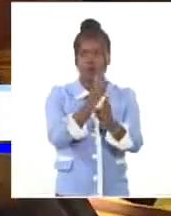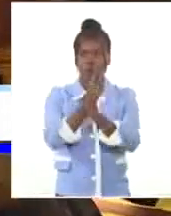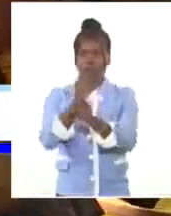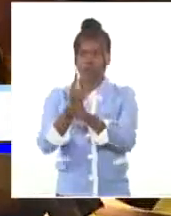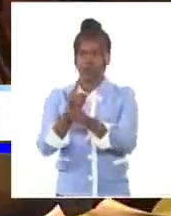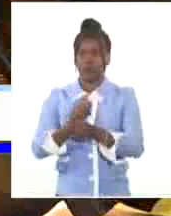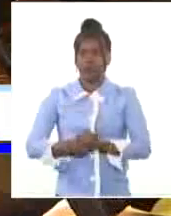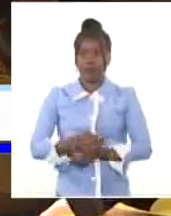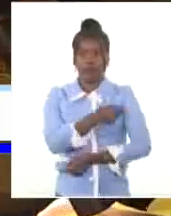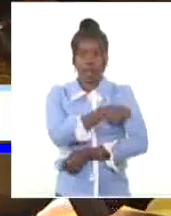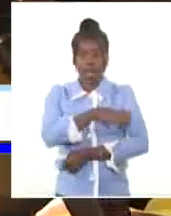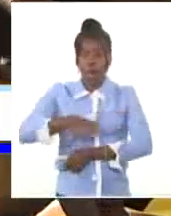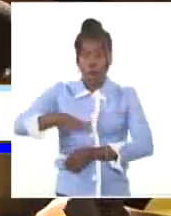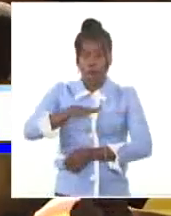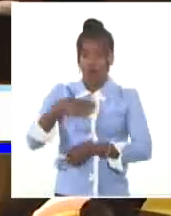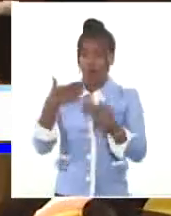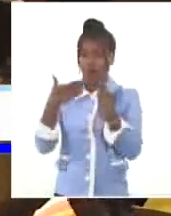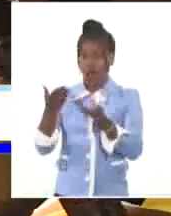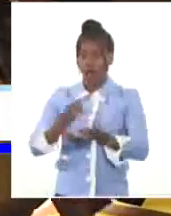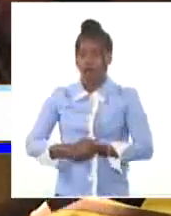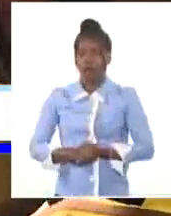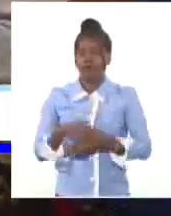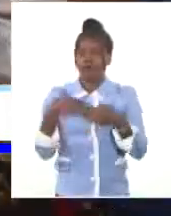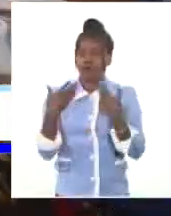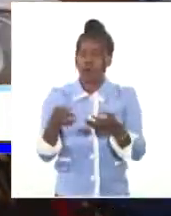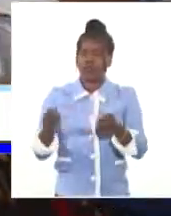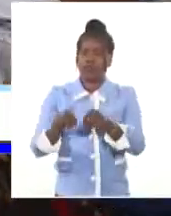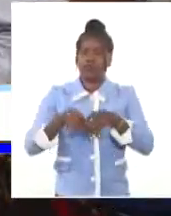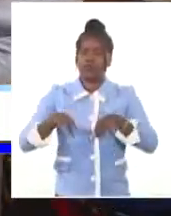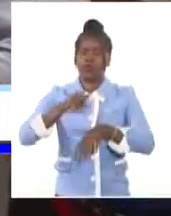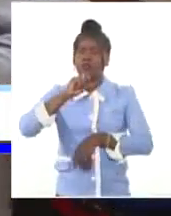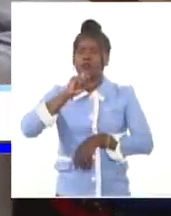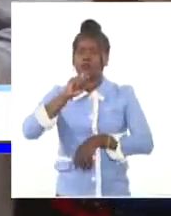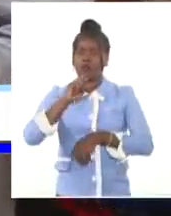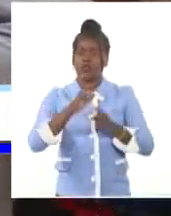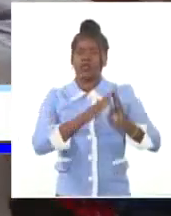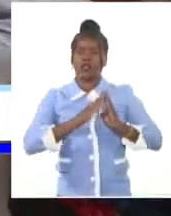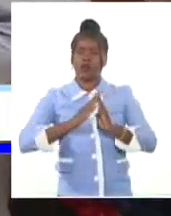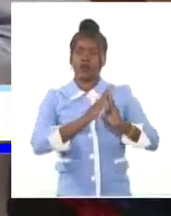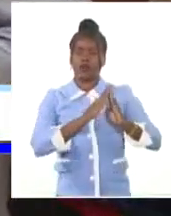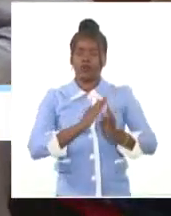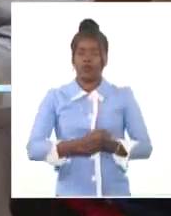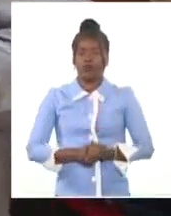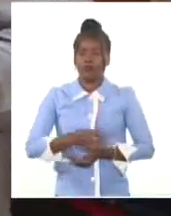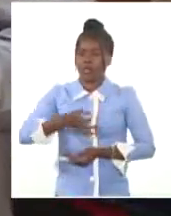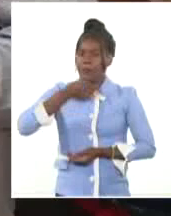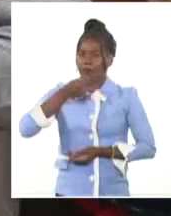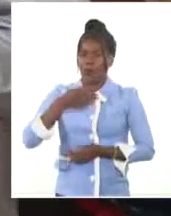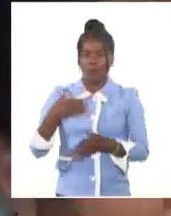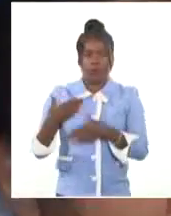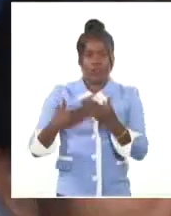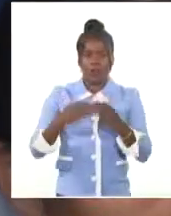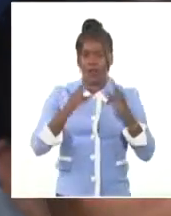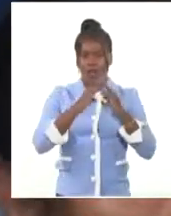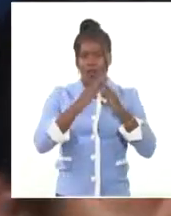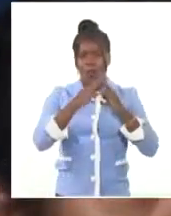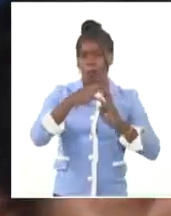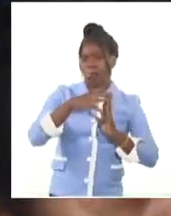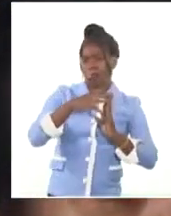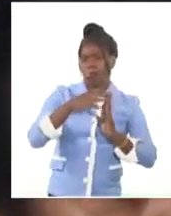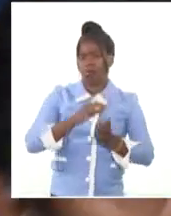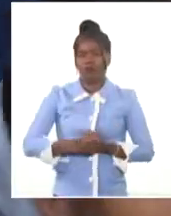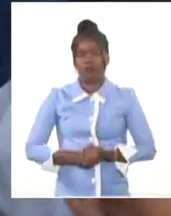le plantearon los principales problemas que afectan hoy a la comunidad, entre los que sobresalen la reparación de viviendas,